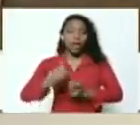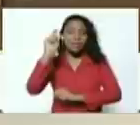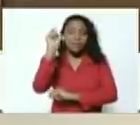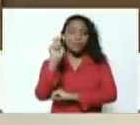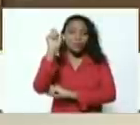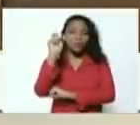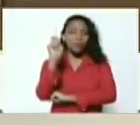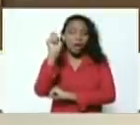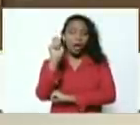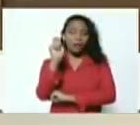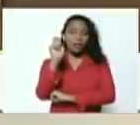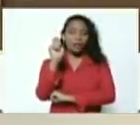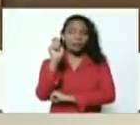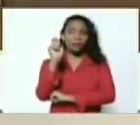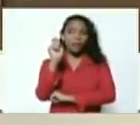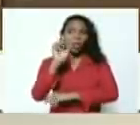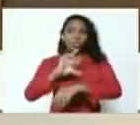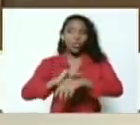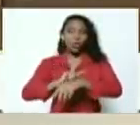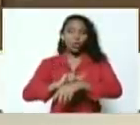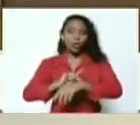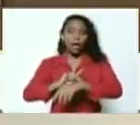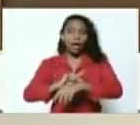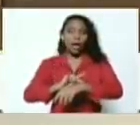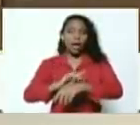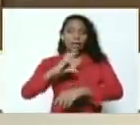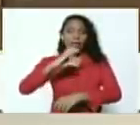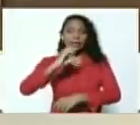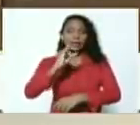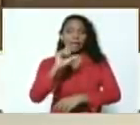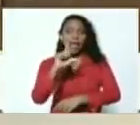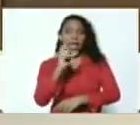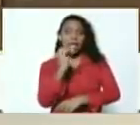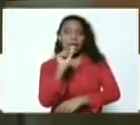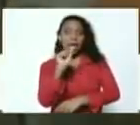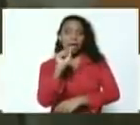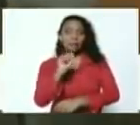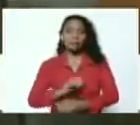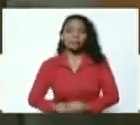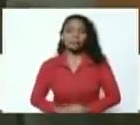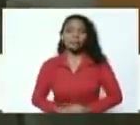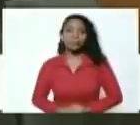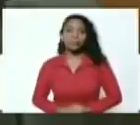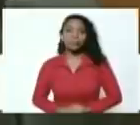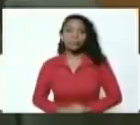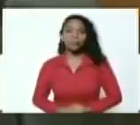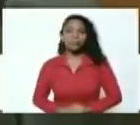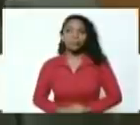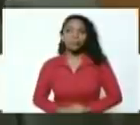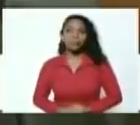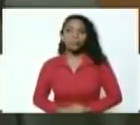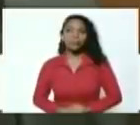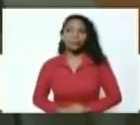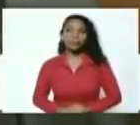diputada, doctora Cilia Flores de Maduro.